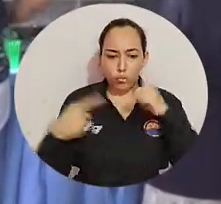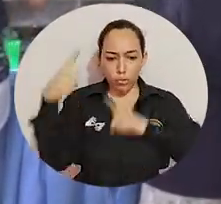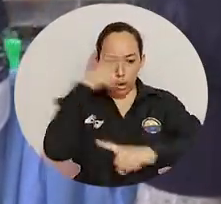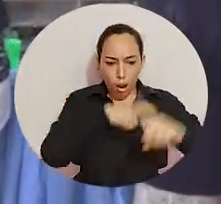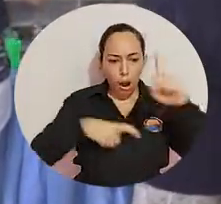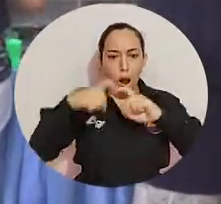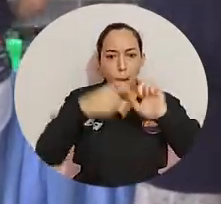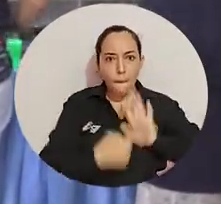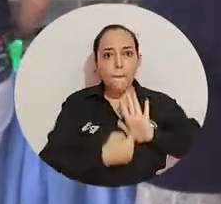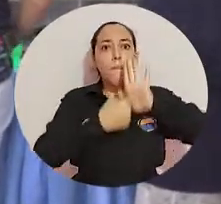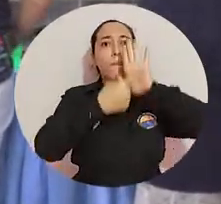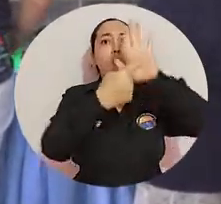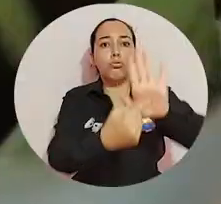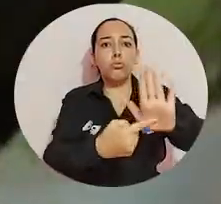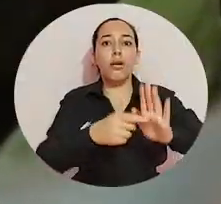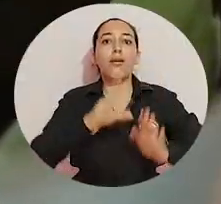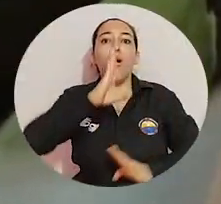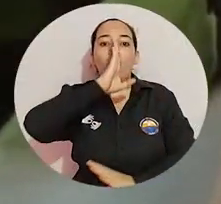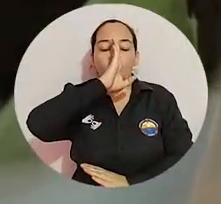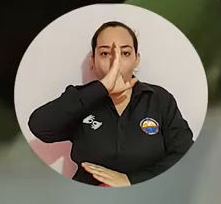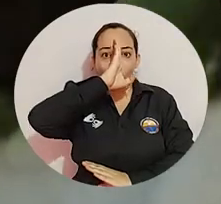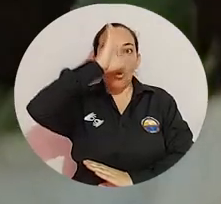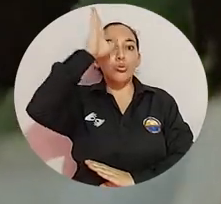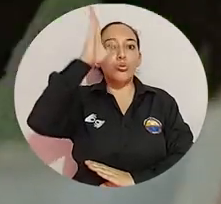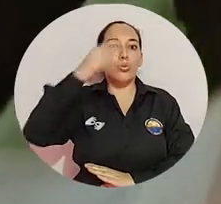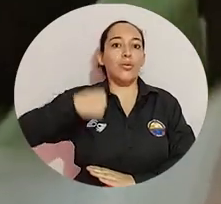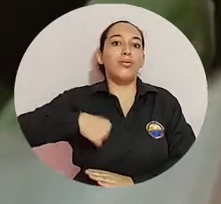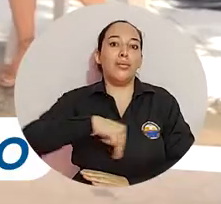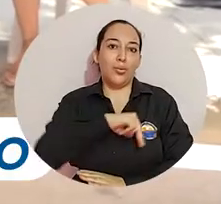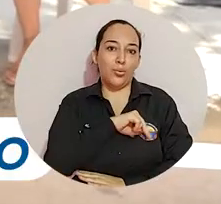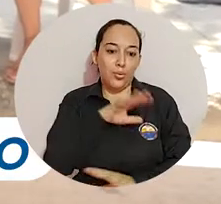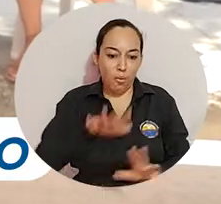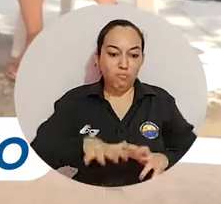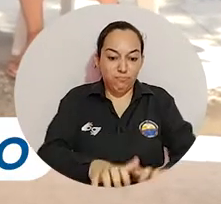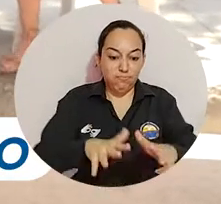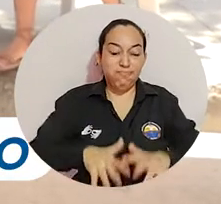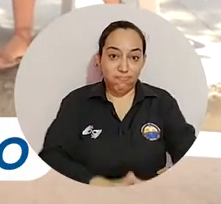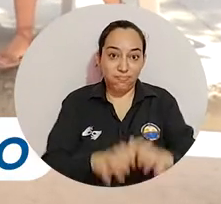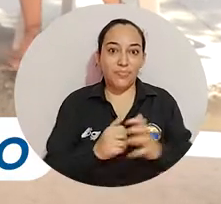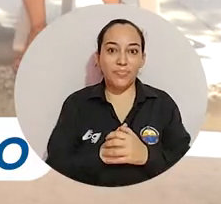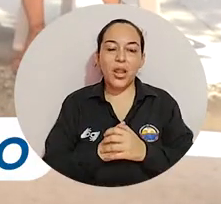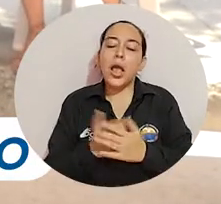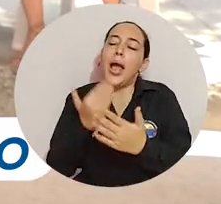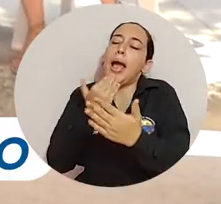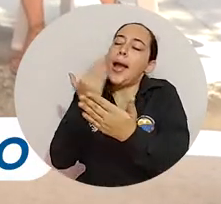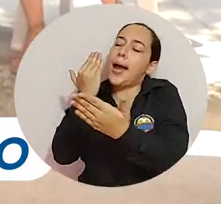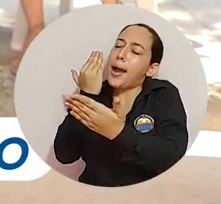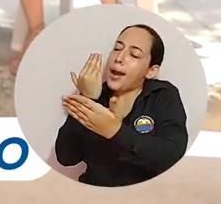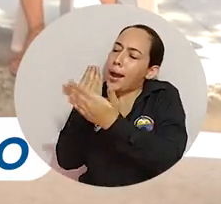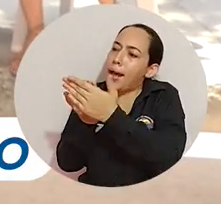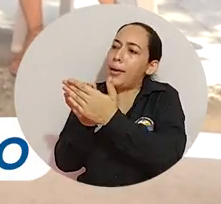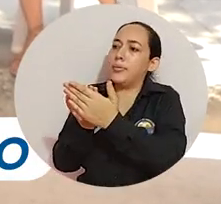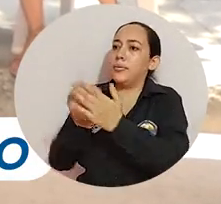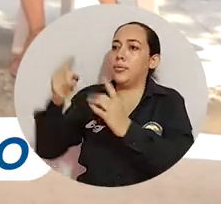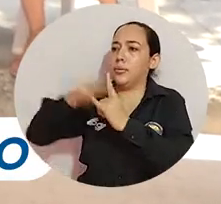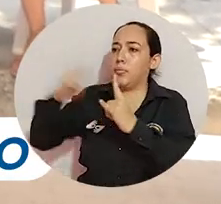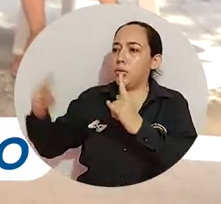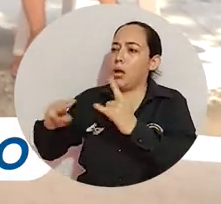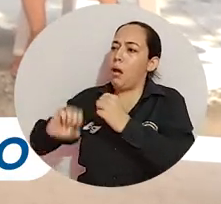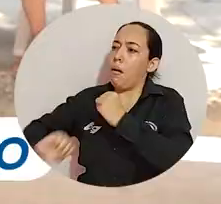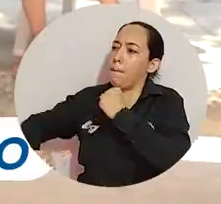más la tradición de nosotros los mamatoqueros. Muchas gracias a la Universidad del Magdalena por la colaboración